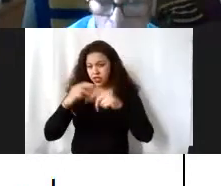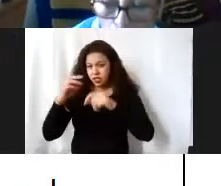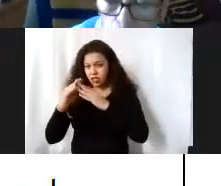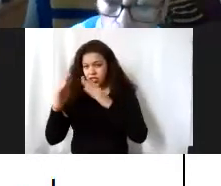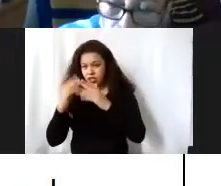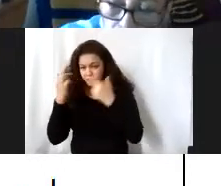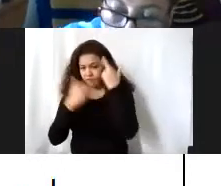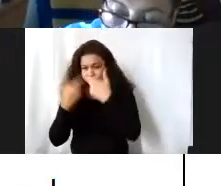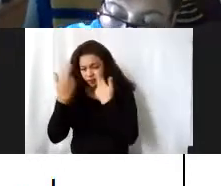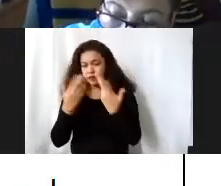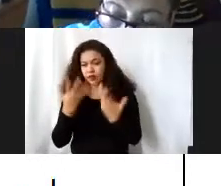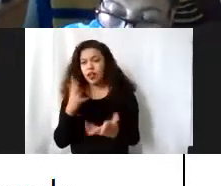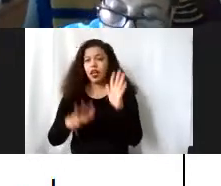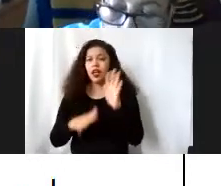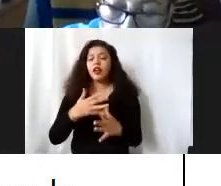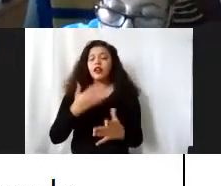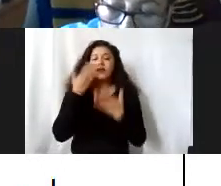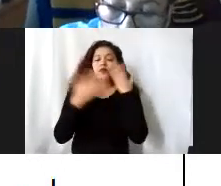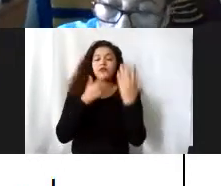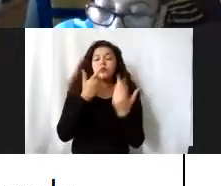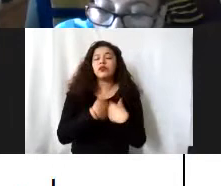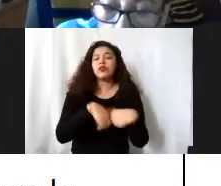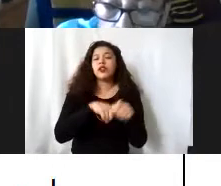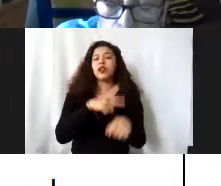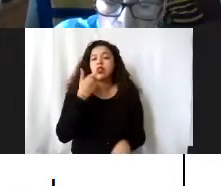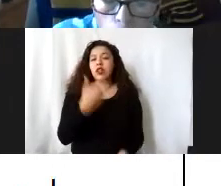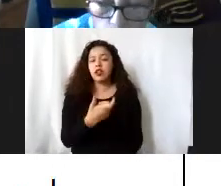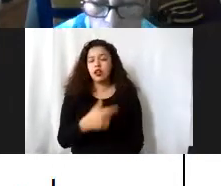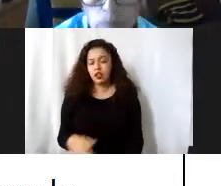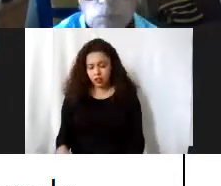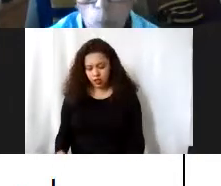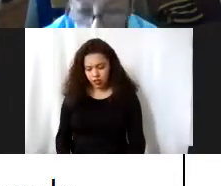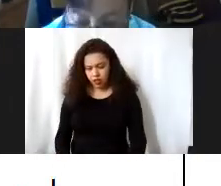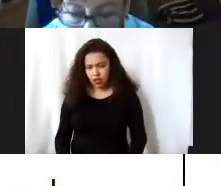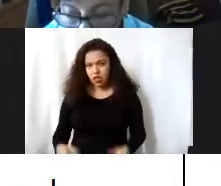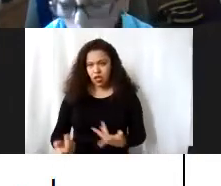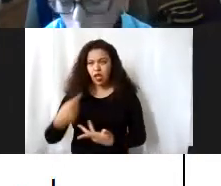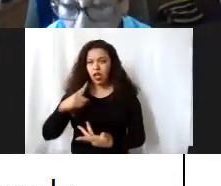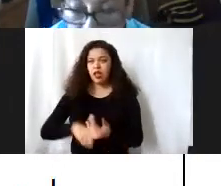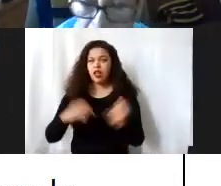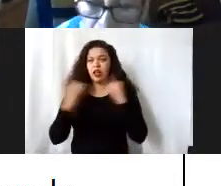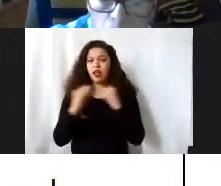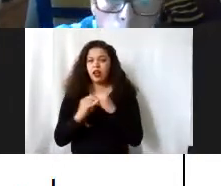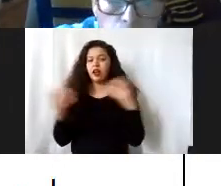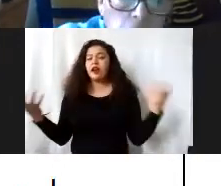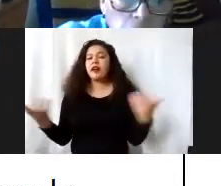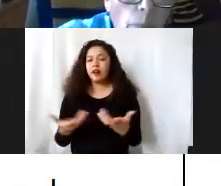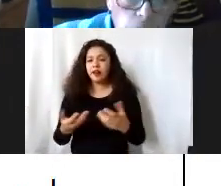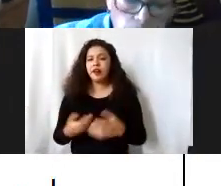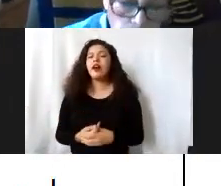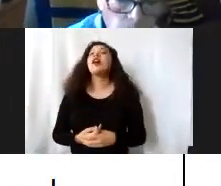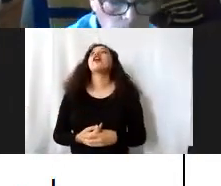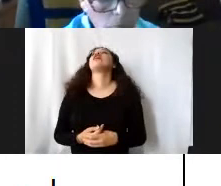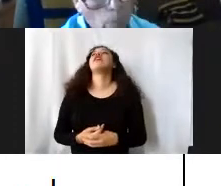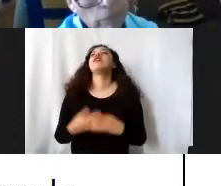veces el estudio socioeconómico se hace dentro de la institución. O en este